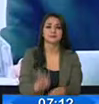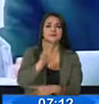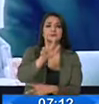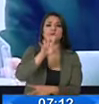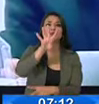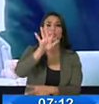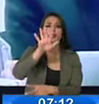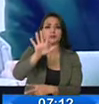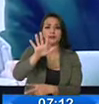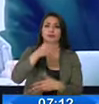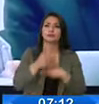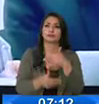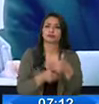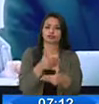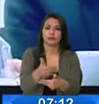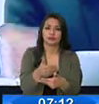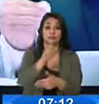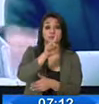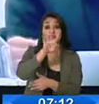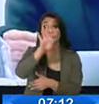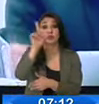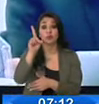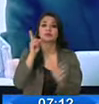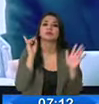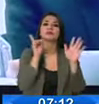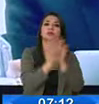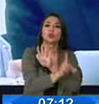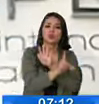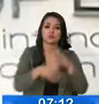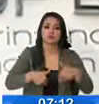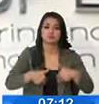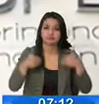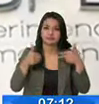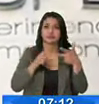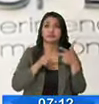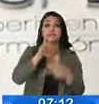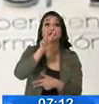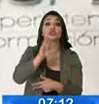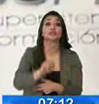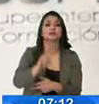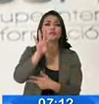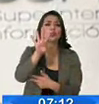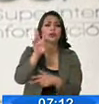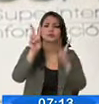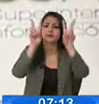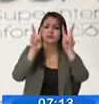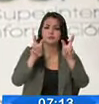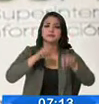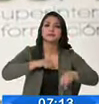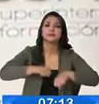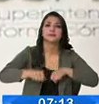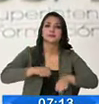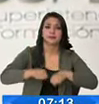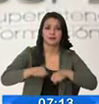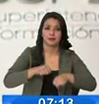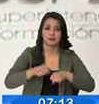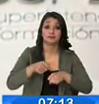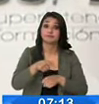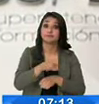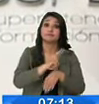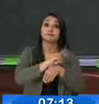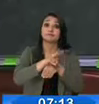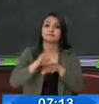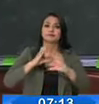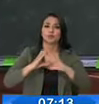procedimientos, 141 de ellos son por denuncias o reclamos, y 204 están en trámite. Ese año la Supercom